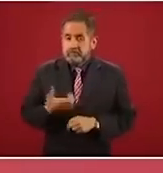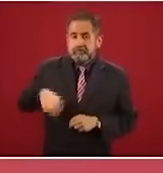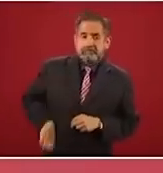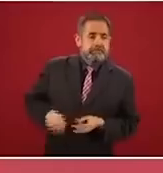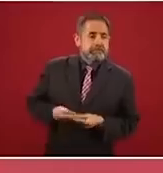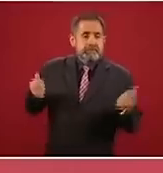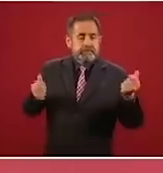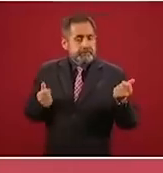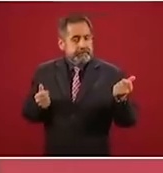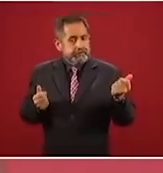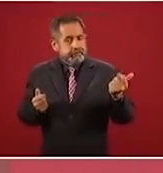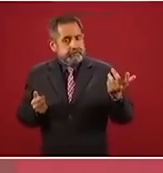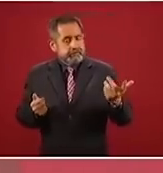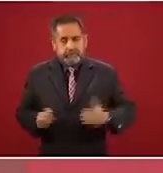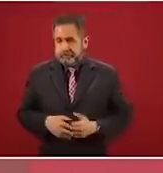Ahora,